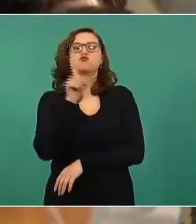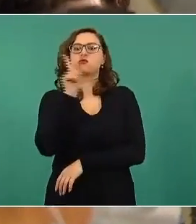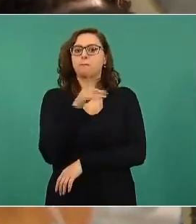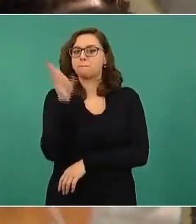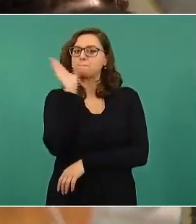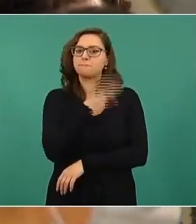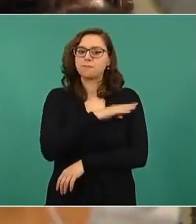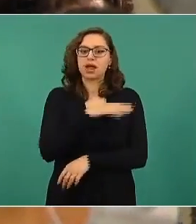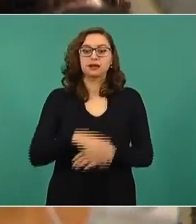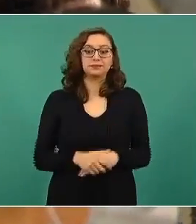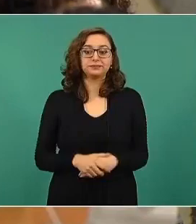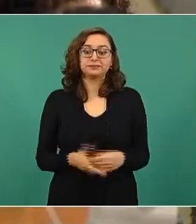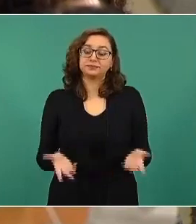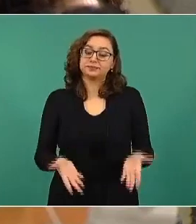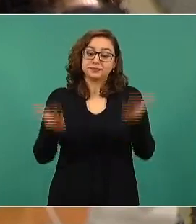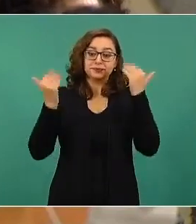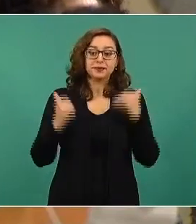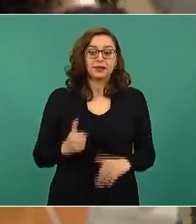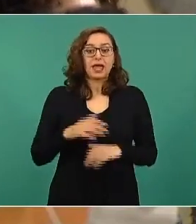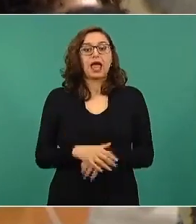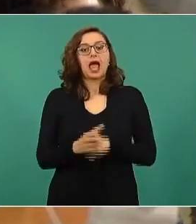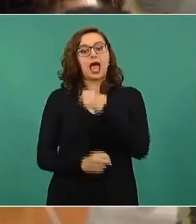Bien, en el 2018,